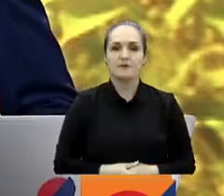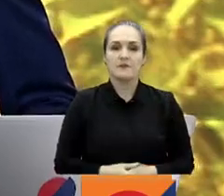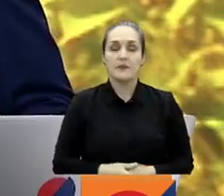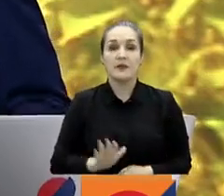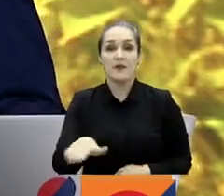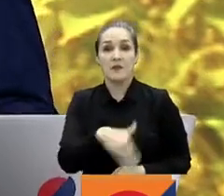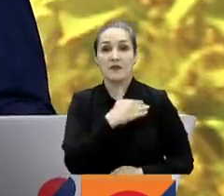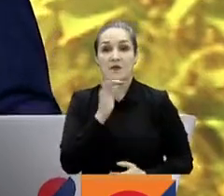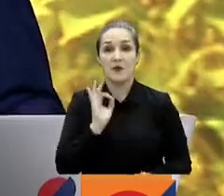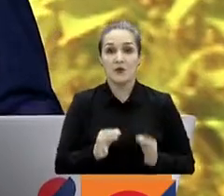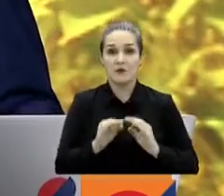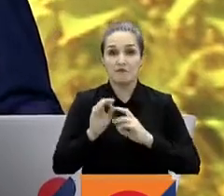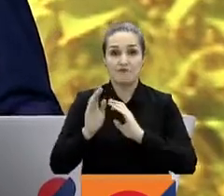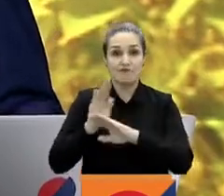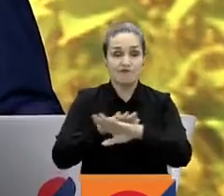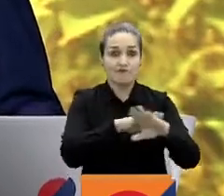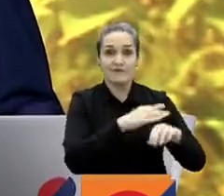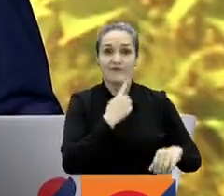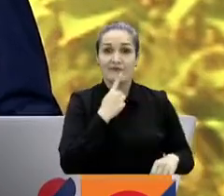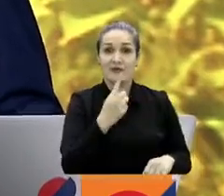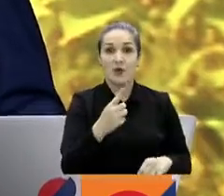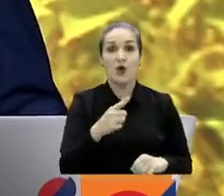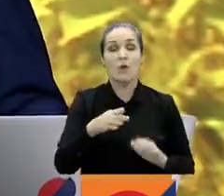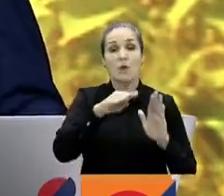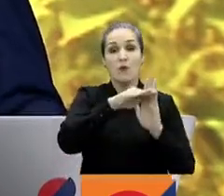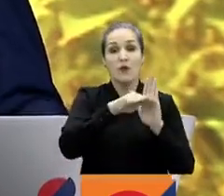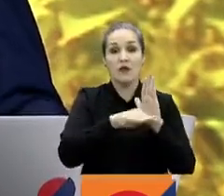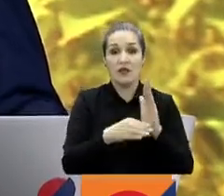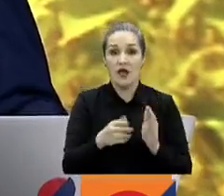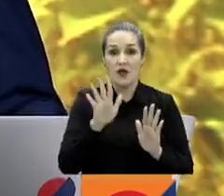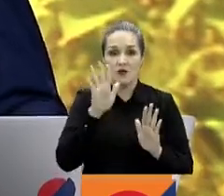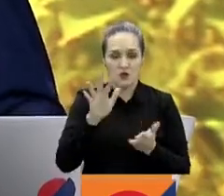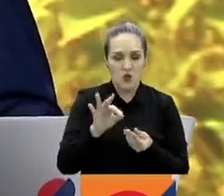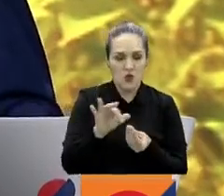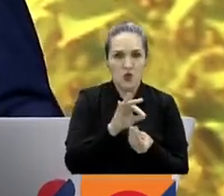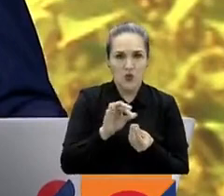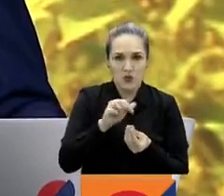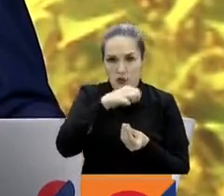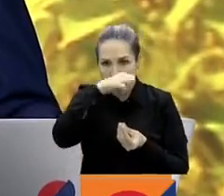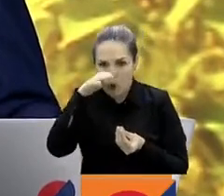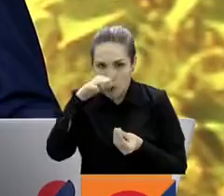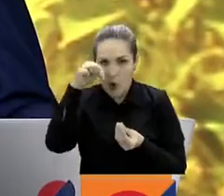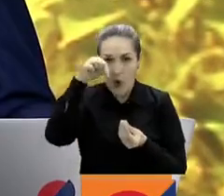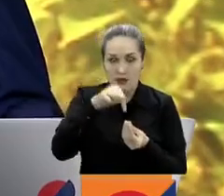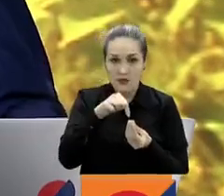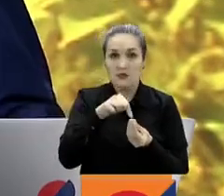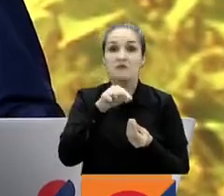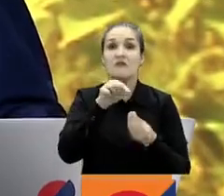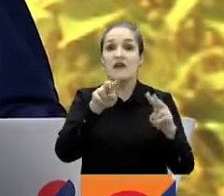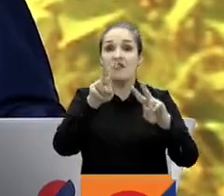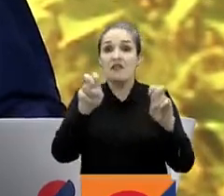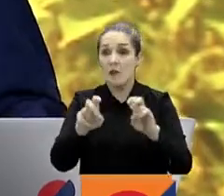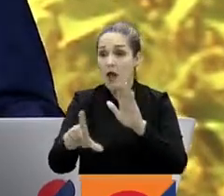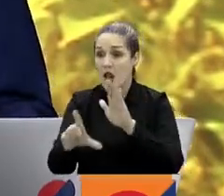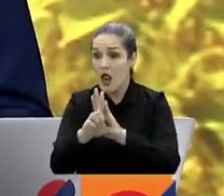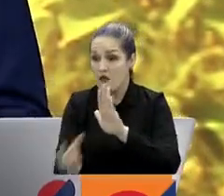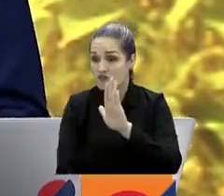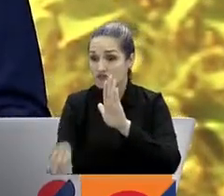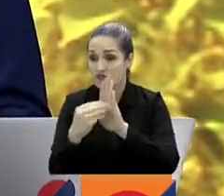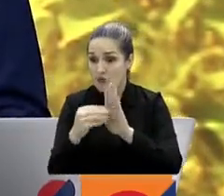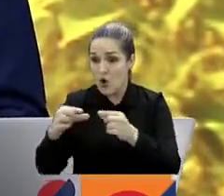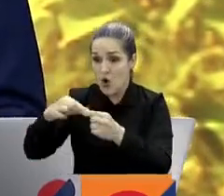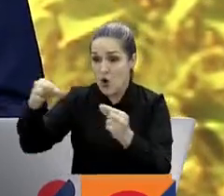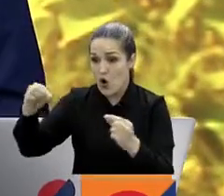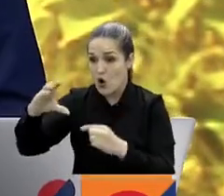El ministro de Justicia aseguró que dentro de la política de drogas que será propuesta por el gobierno Petro, no incluye la legalización de la cocaína. Según